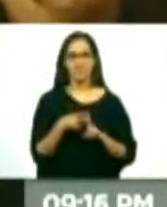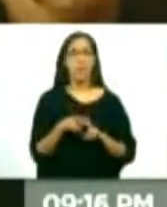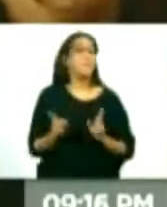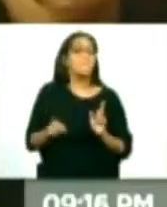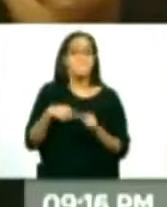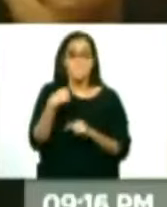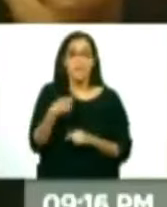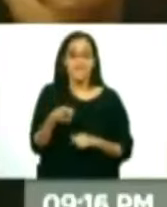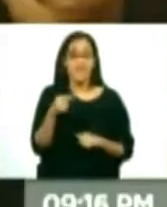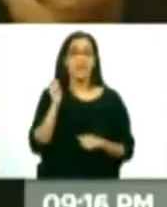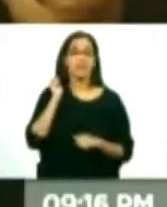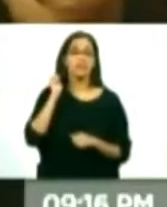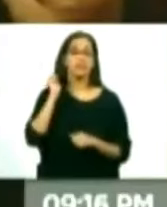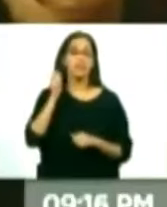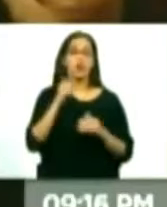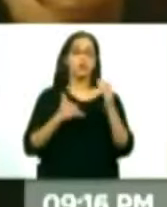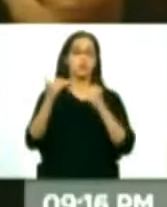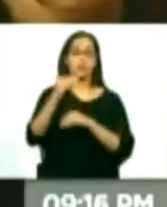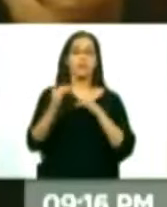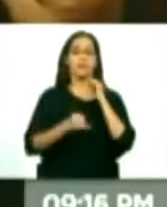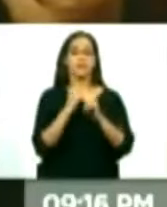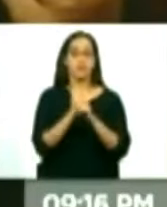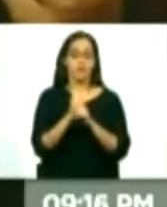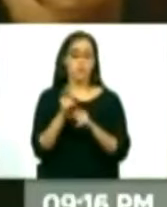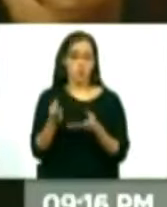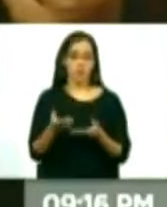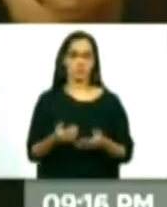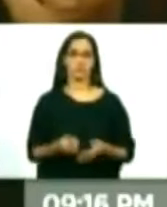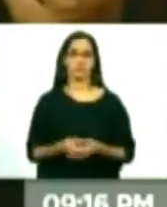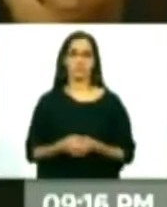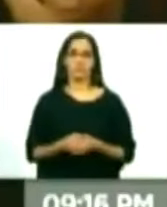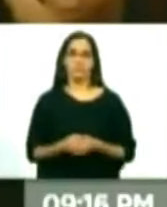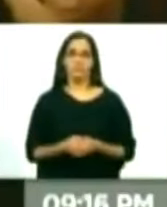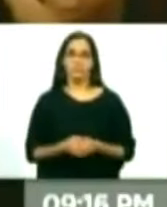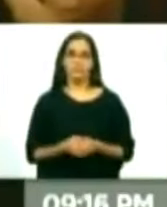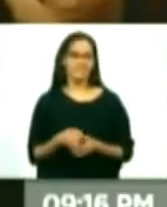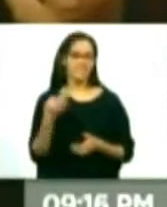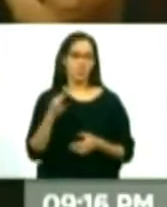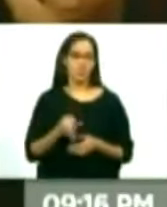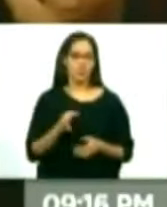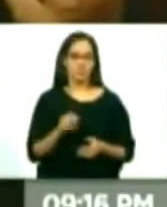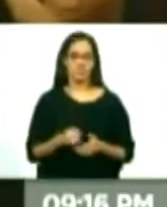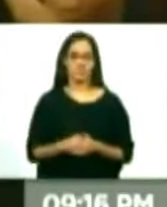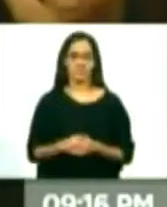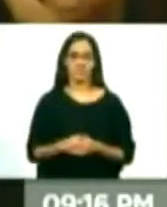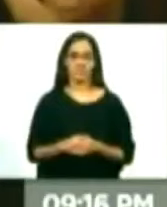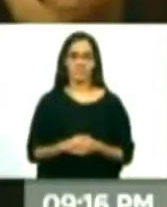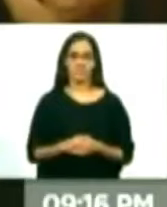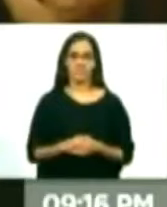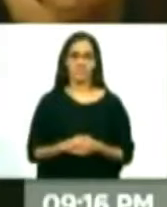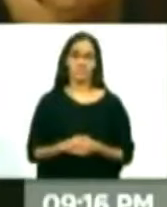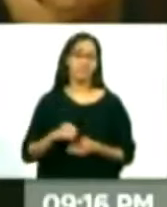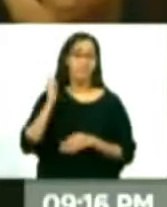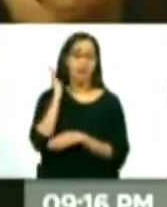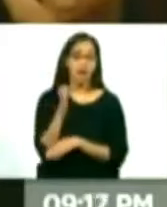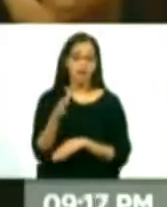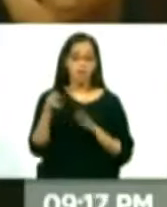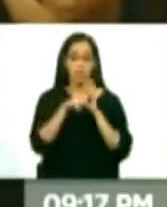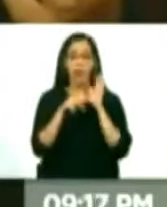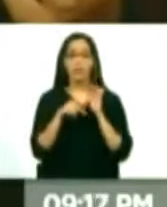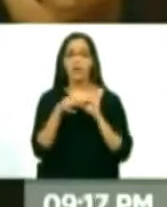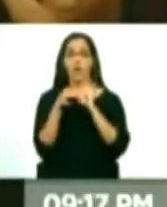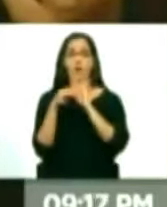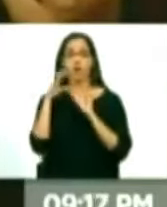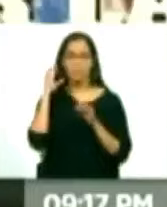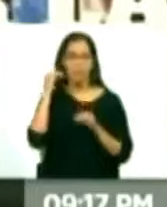Mañana me llevan a la Corte Penal Internacional por eso. ¿Ah? Seguro. Si sancionaron este programa en la Unión Europea, imagínense